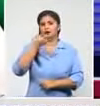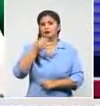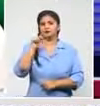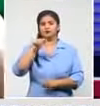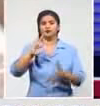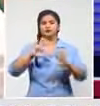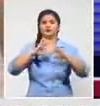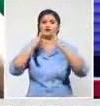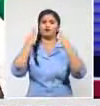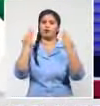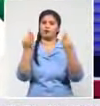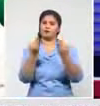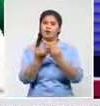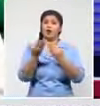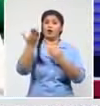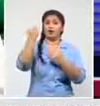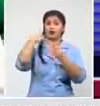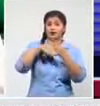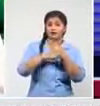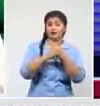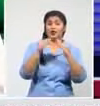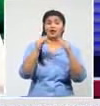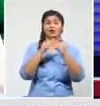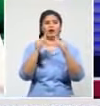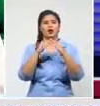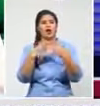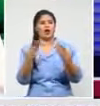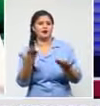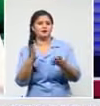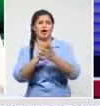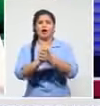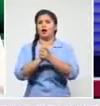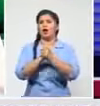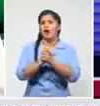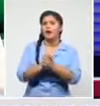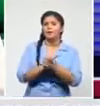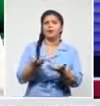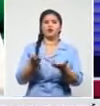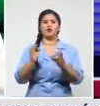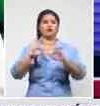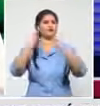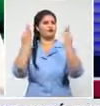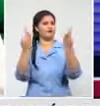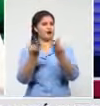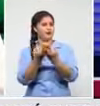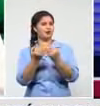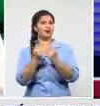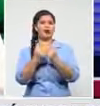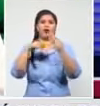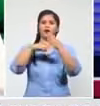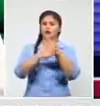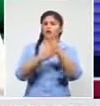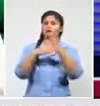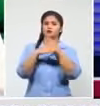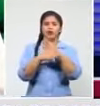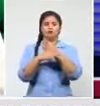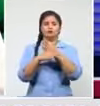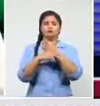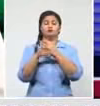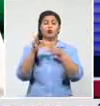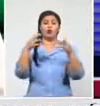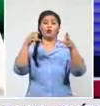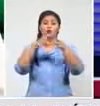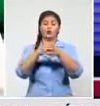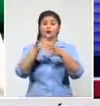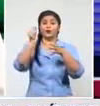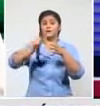recibo a los amigos o tengo una casa de renta y recibo un grupo de personas que vienen del exterior.